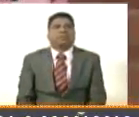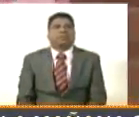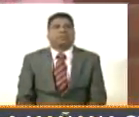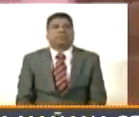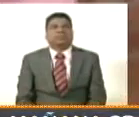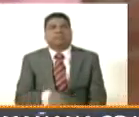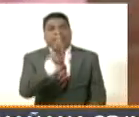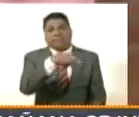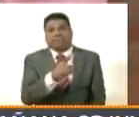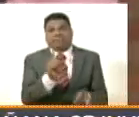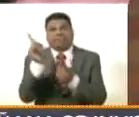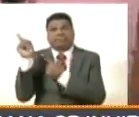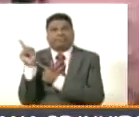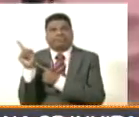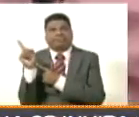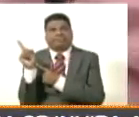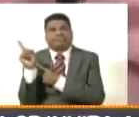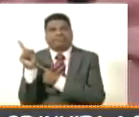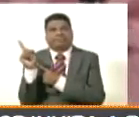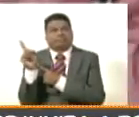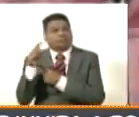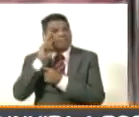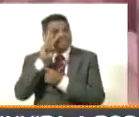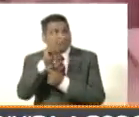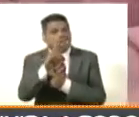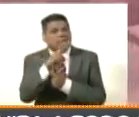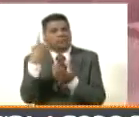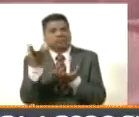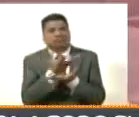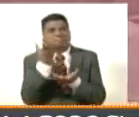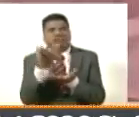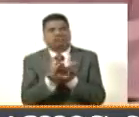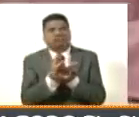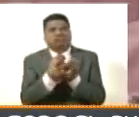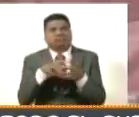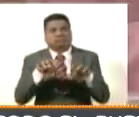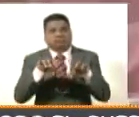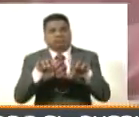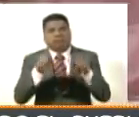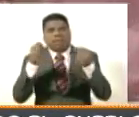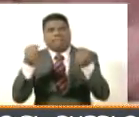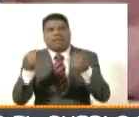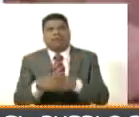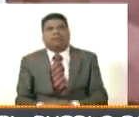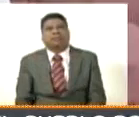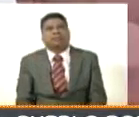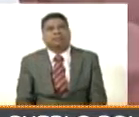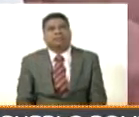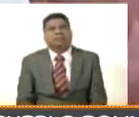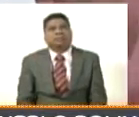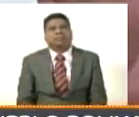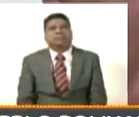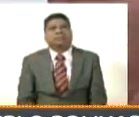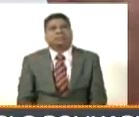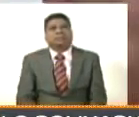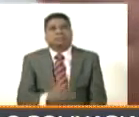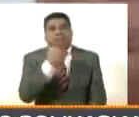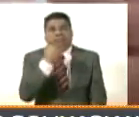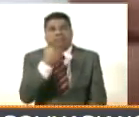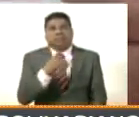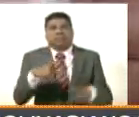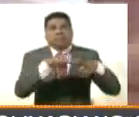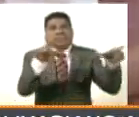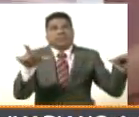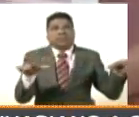muestra también de los daños que fueron ocasionados en estos laboratorios, que destaco, están ubicados en zonas de